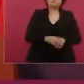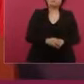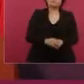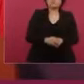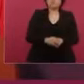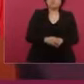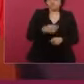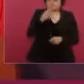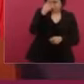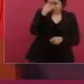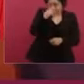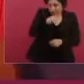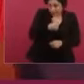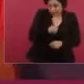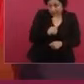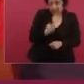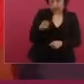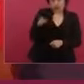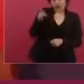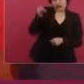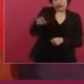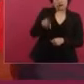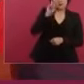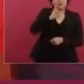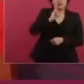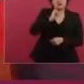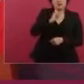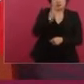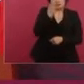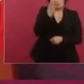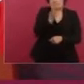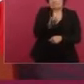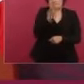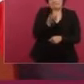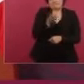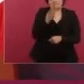el desempeño de Rocío Nale.